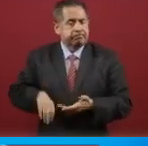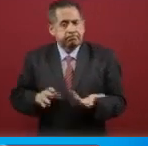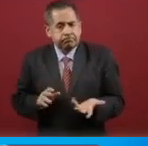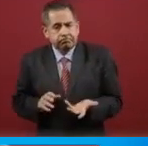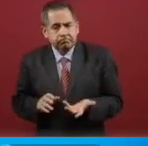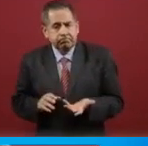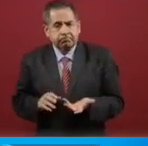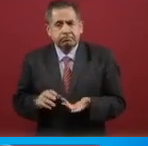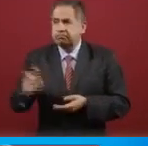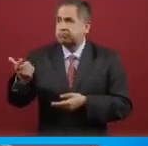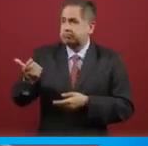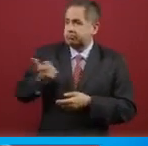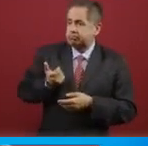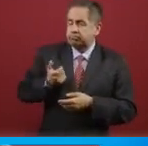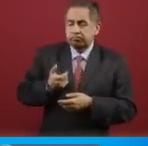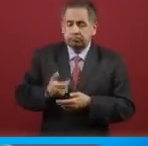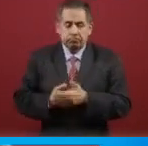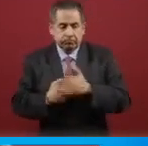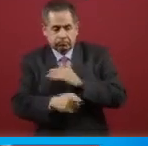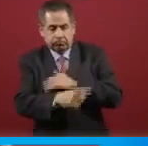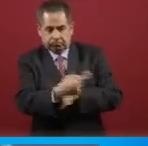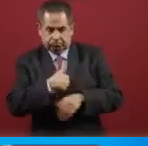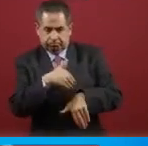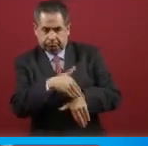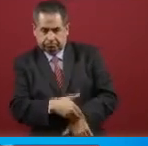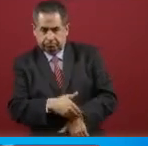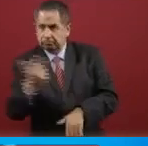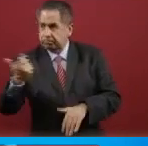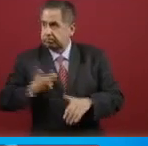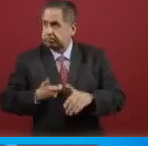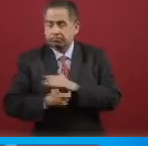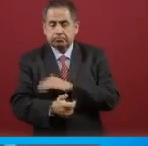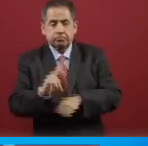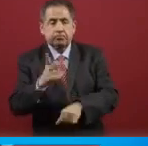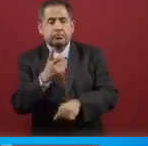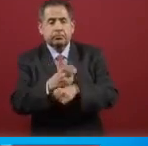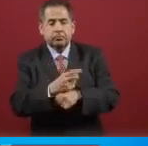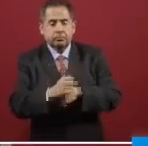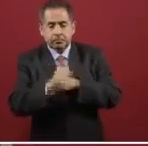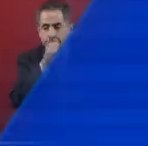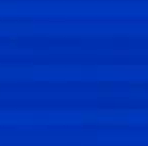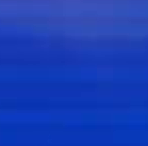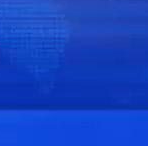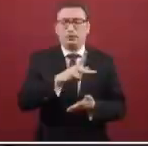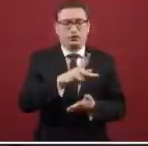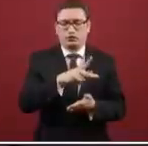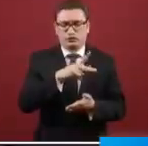ProMéxico en las principales ciudades del mundo, con recomendados que supuestamente promovían a México.